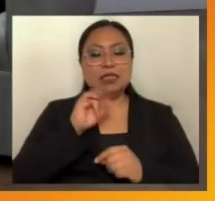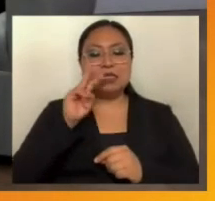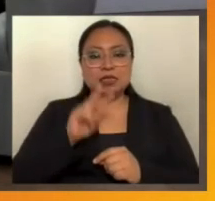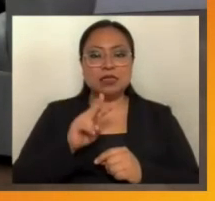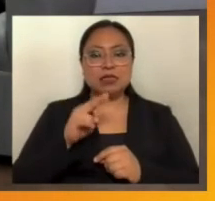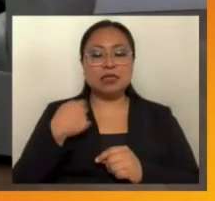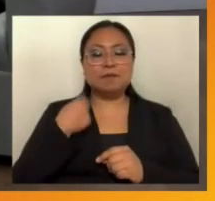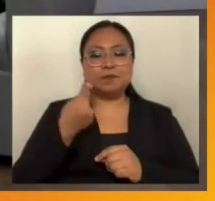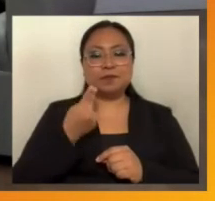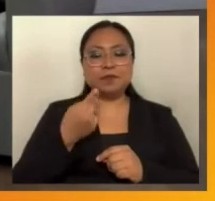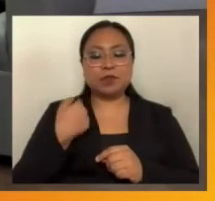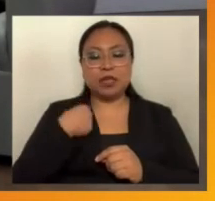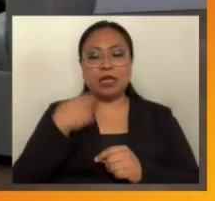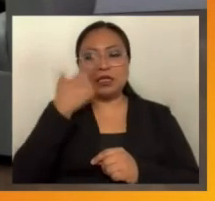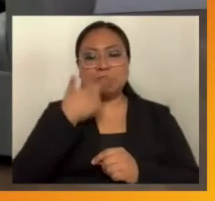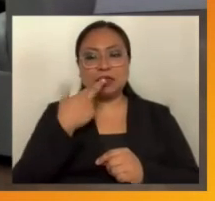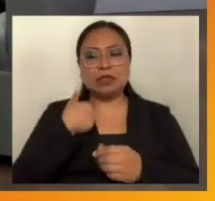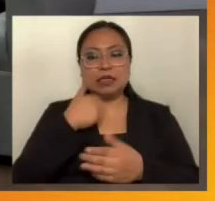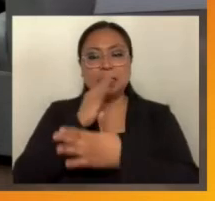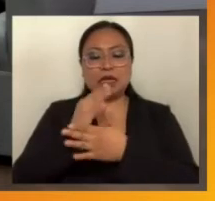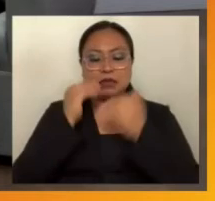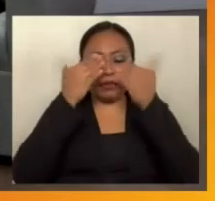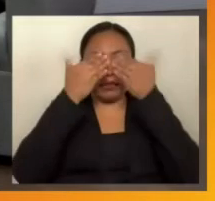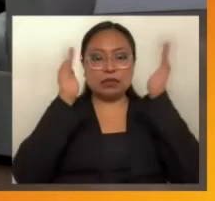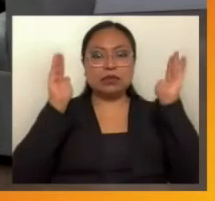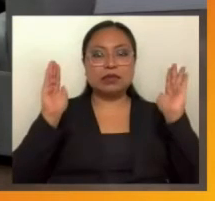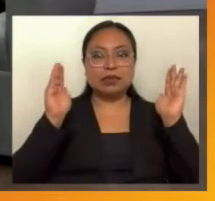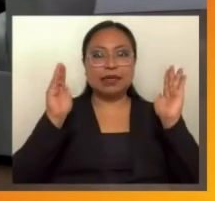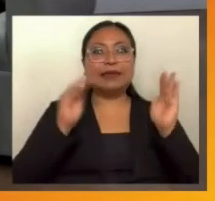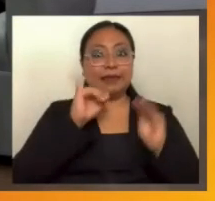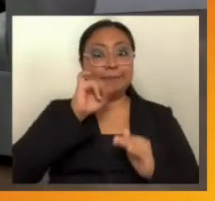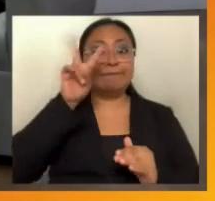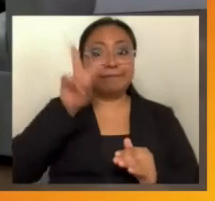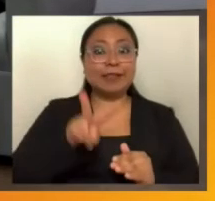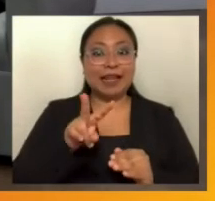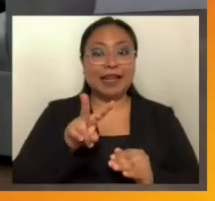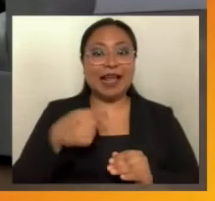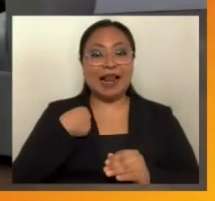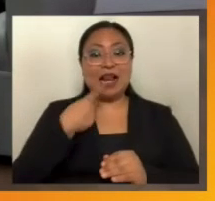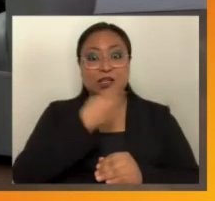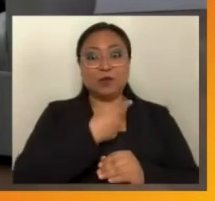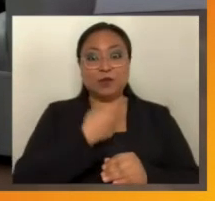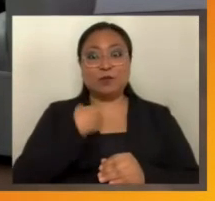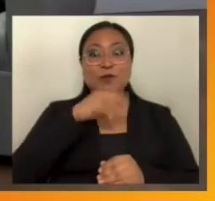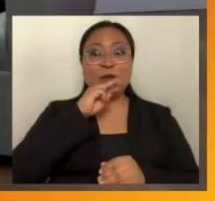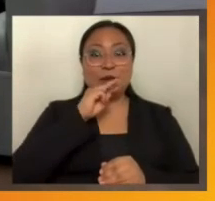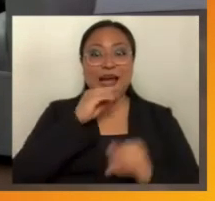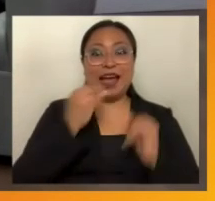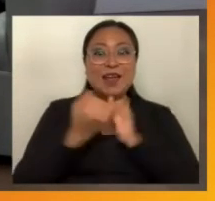Sí, totalmente, totalmente. Creo que eso nos hace muy felices a mi mamá y a mí, que ella también tiene redes sociales. Ah,